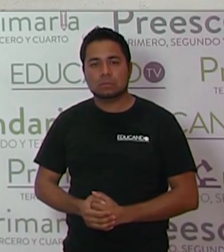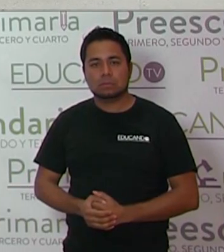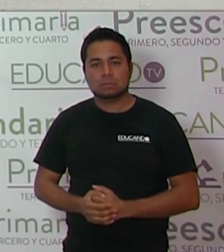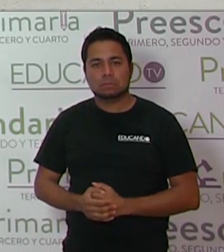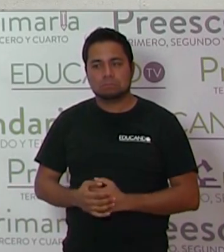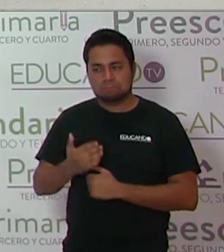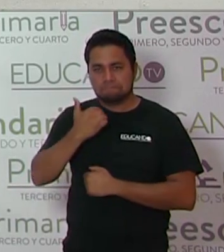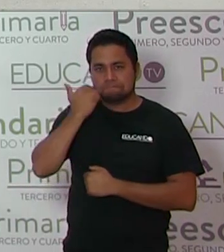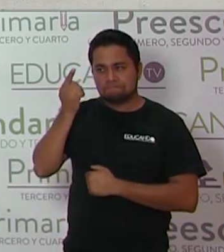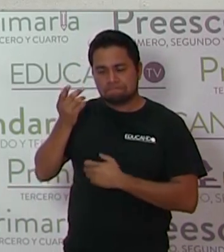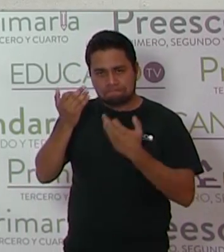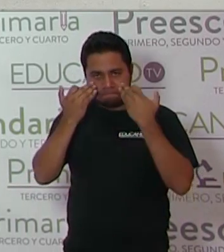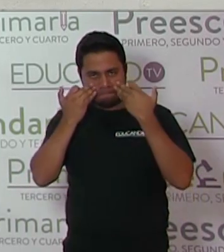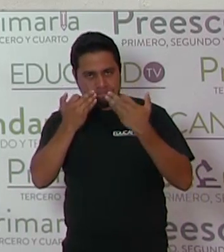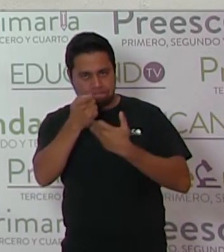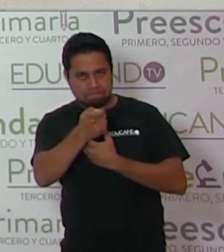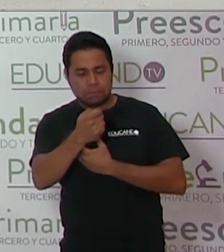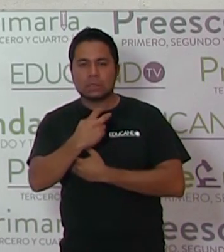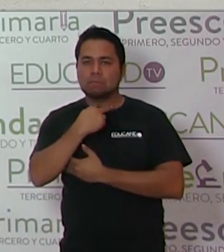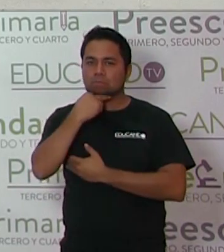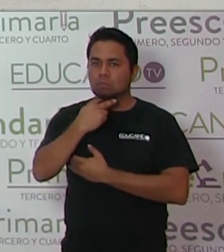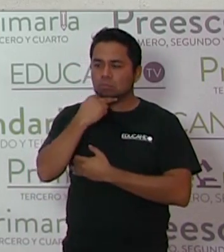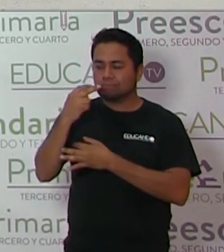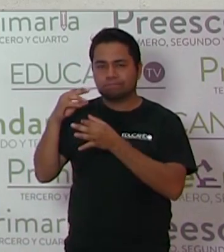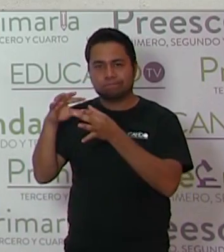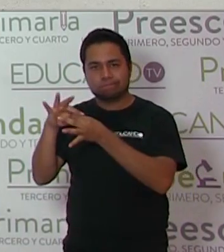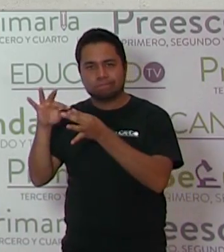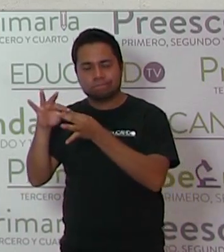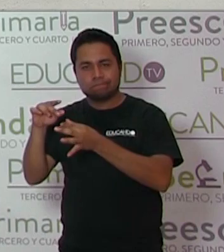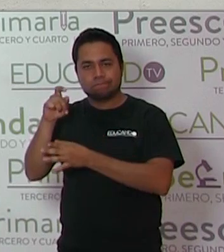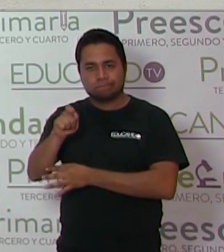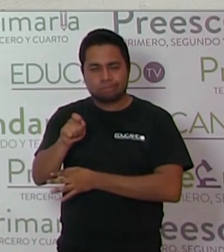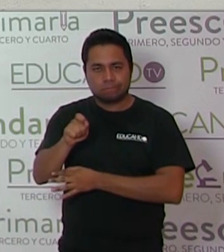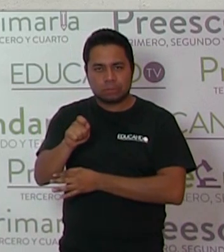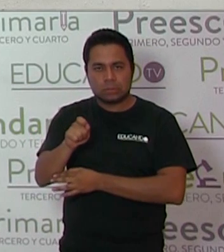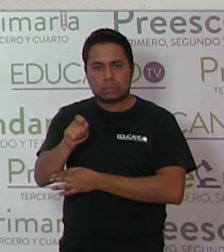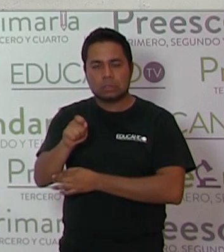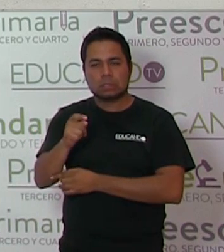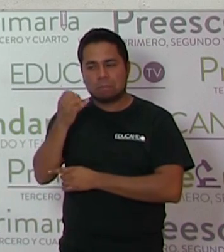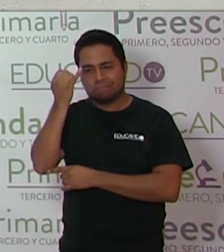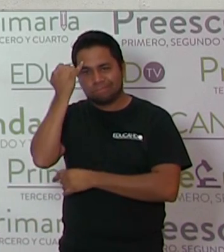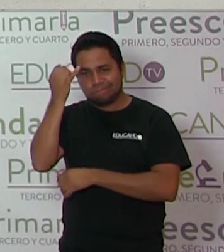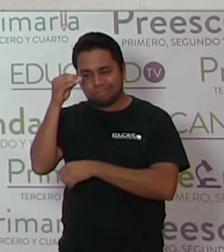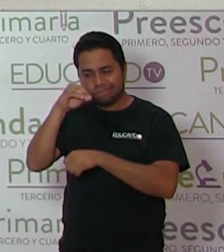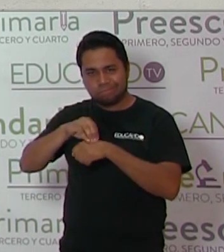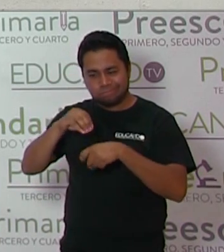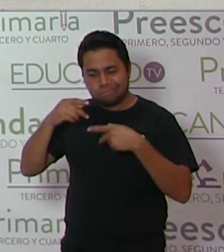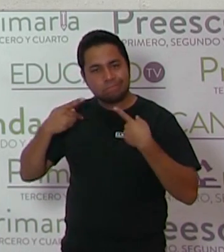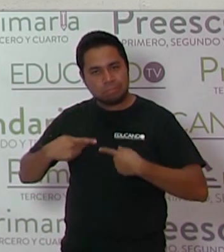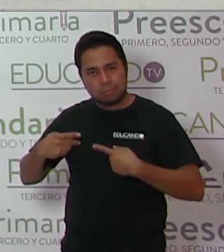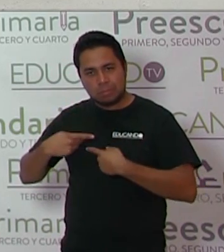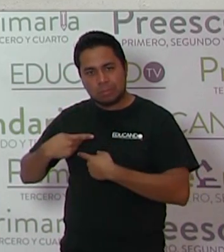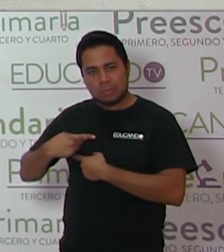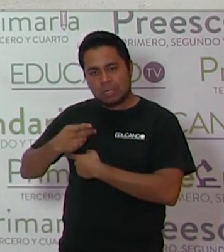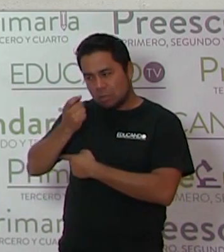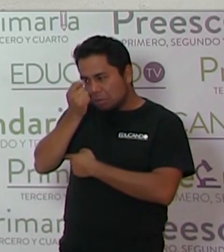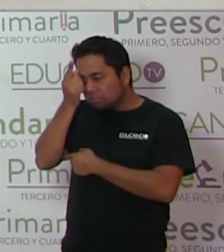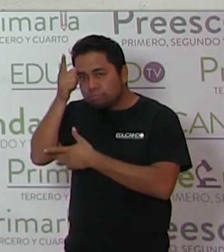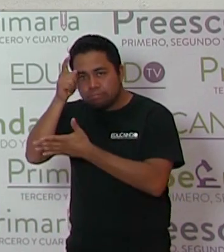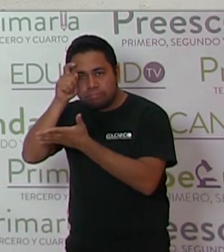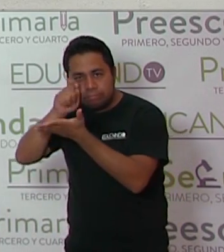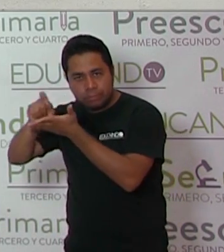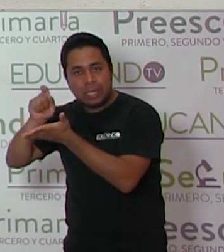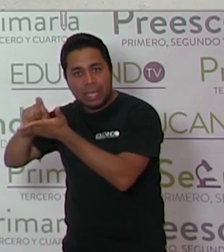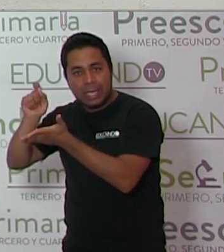Quiero que se concentren. La voz narrativa es una invención del autor. El